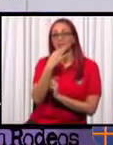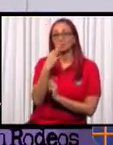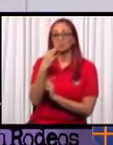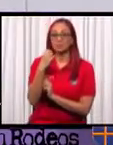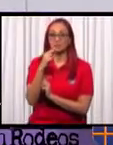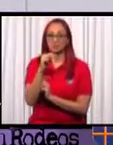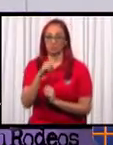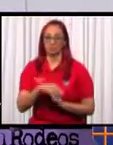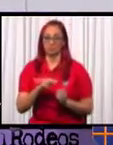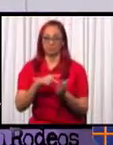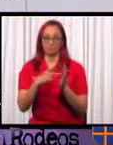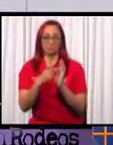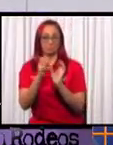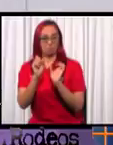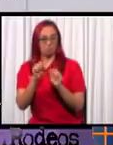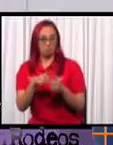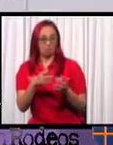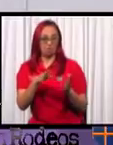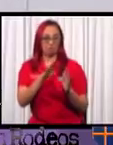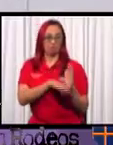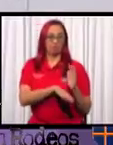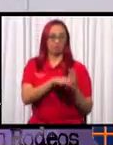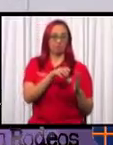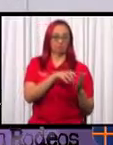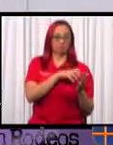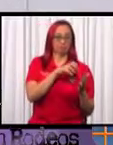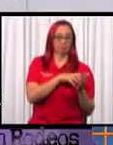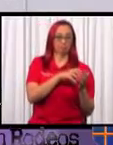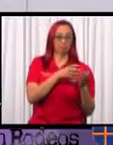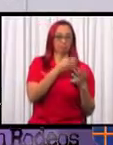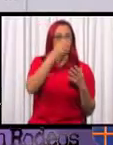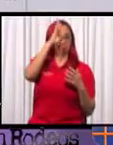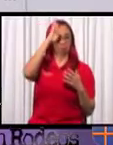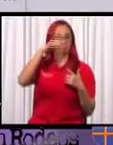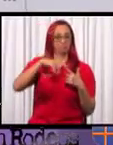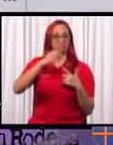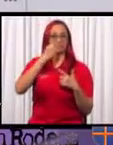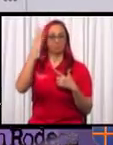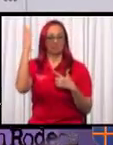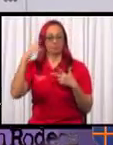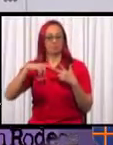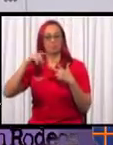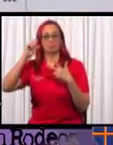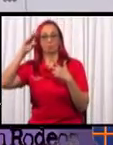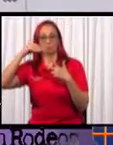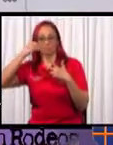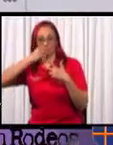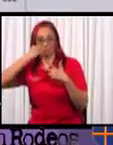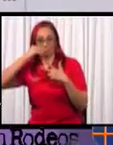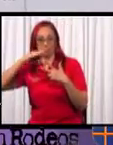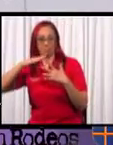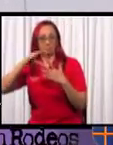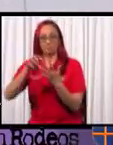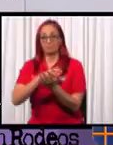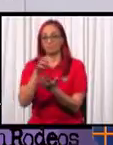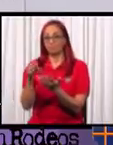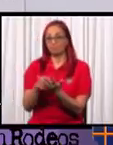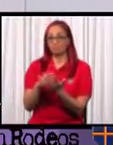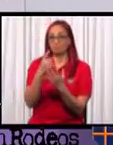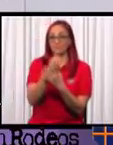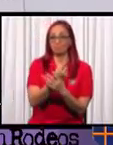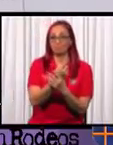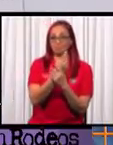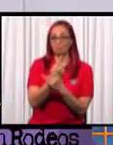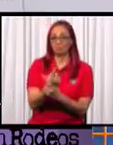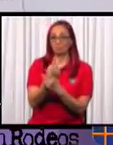puede comer al gallo pinto, puede comer al almuerzo y puede comer en la cena arroz, y en cada una de esas porciones